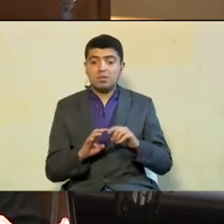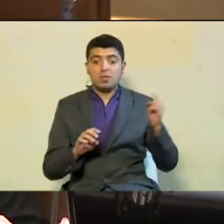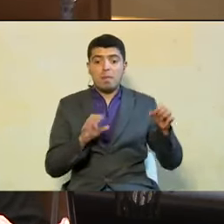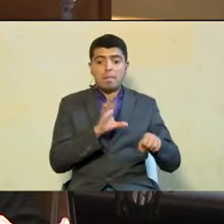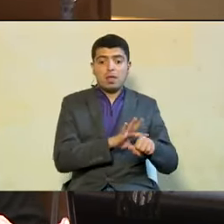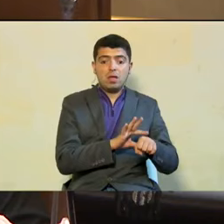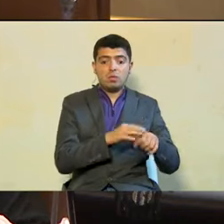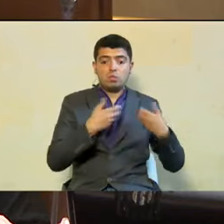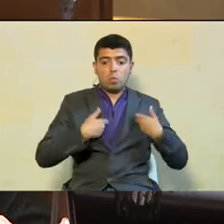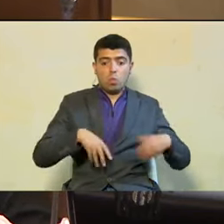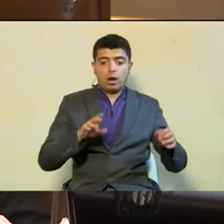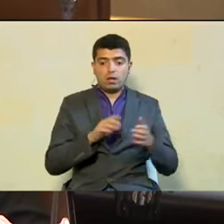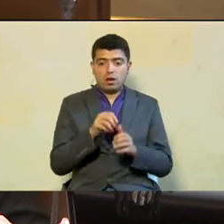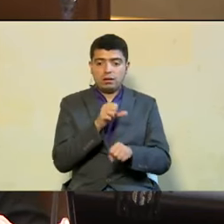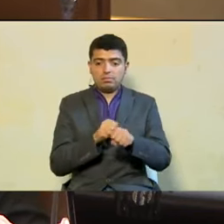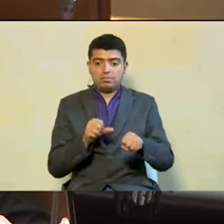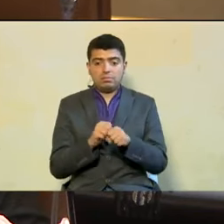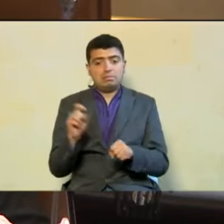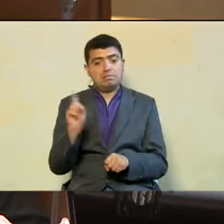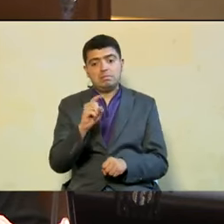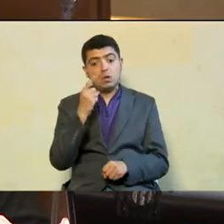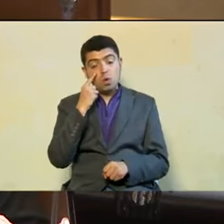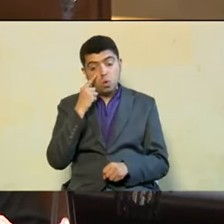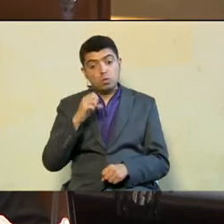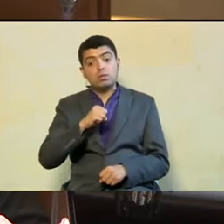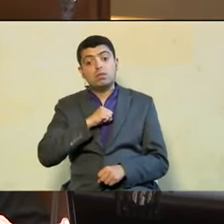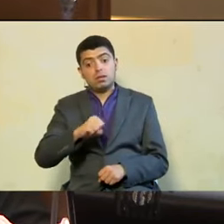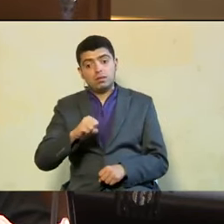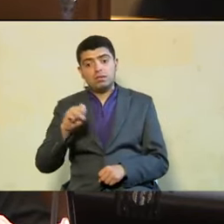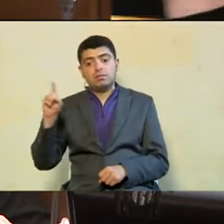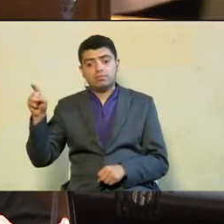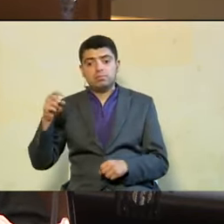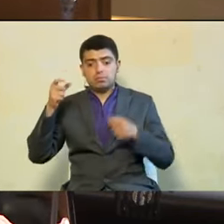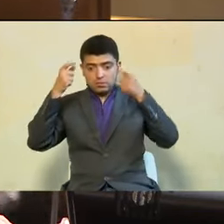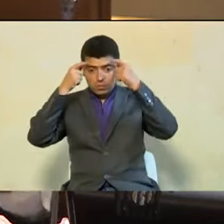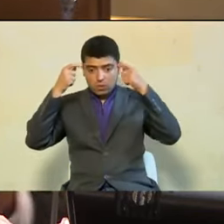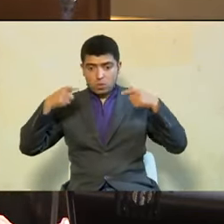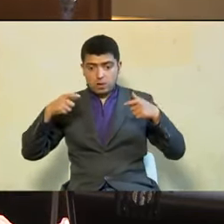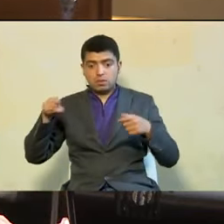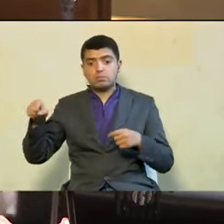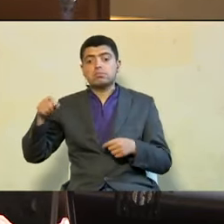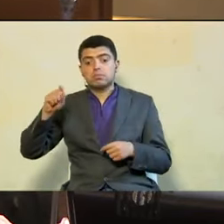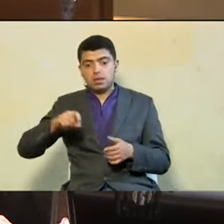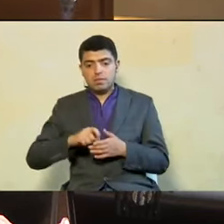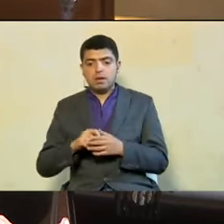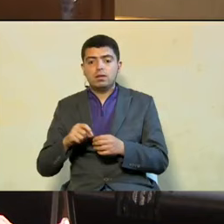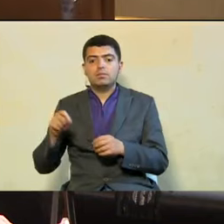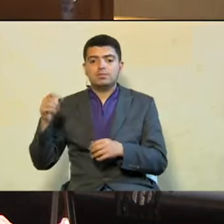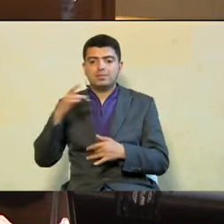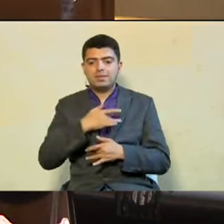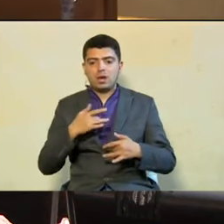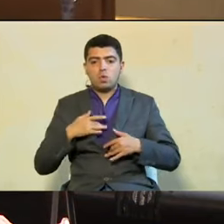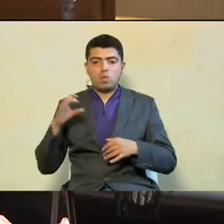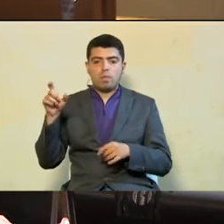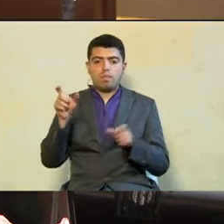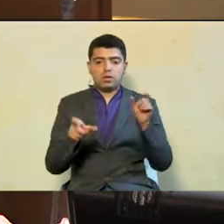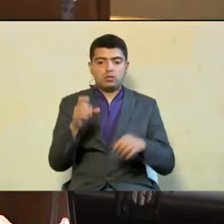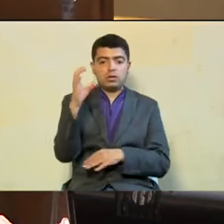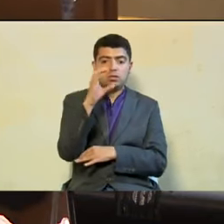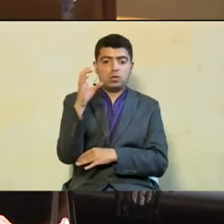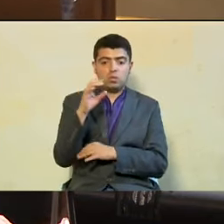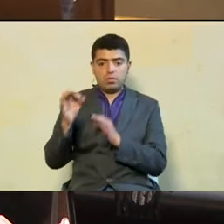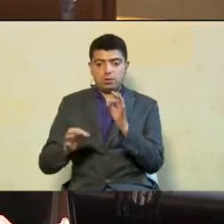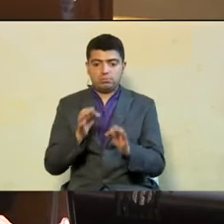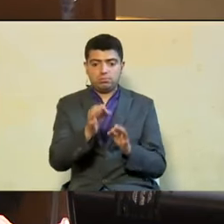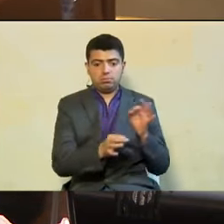Estado proteger el derecho a la salud de los colombianos uno no iría a que un médico general